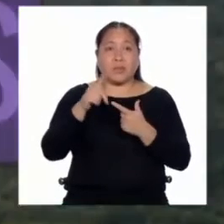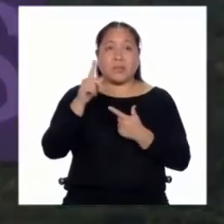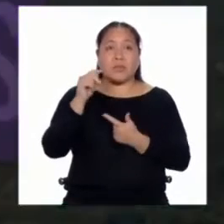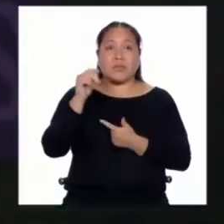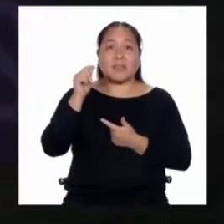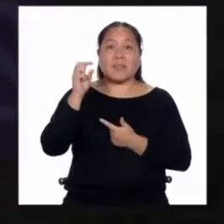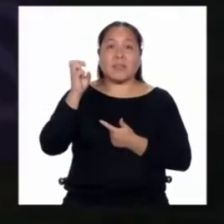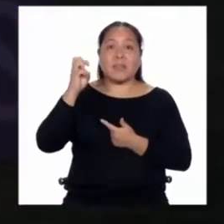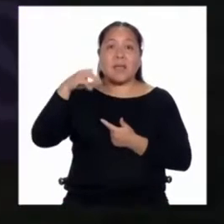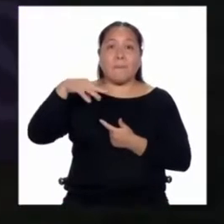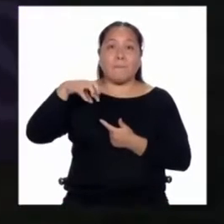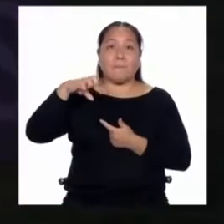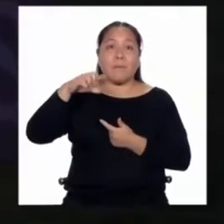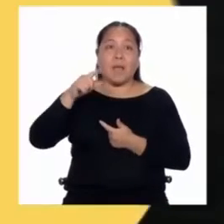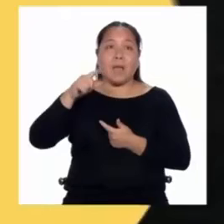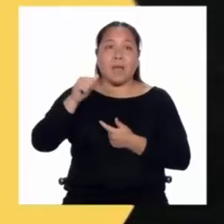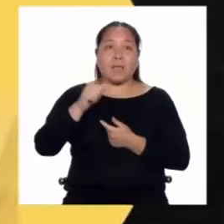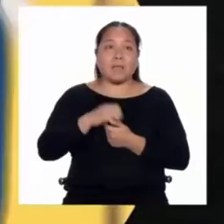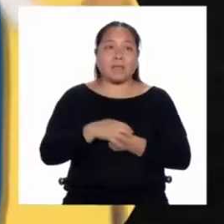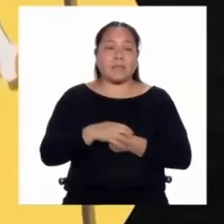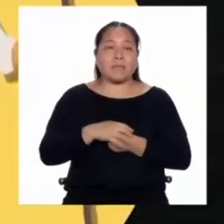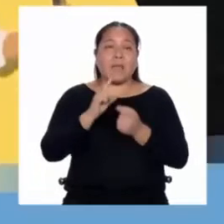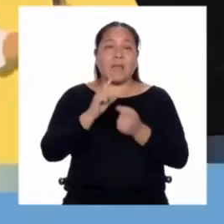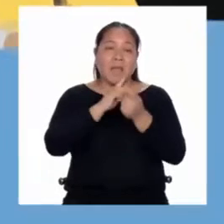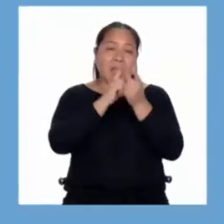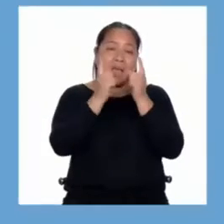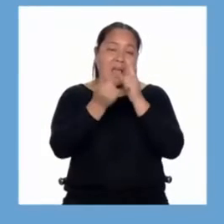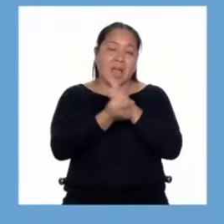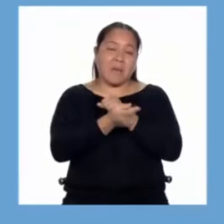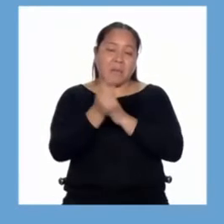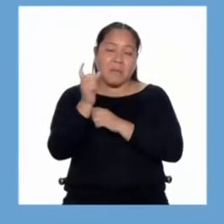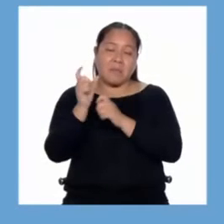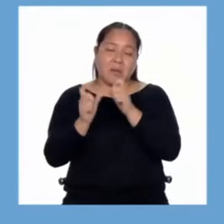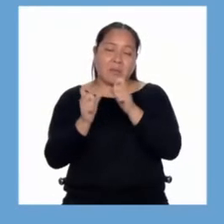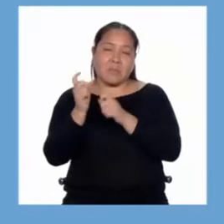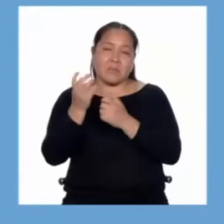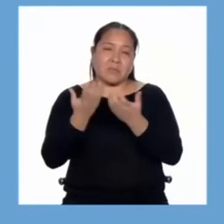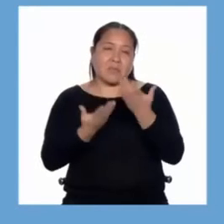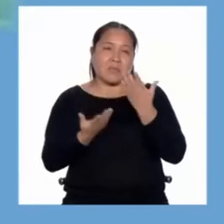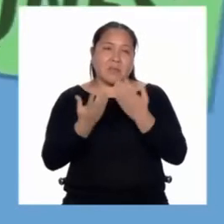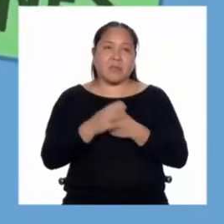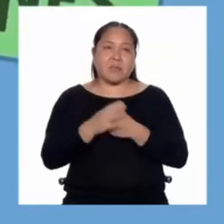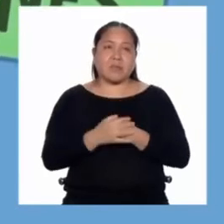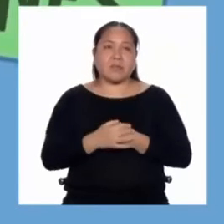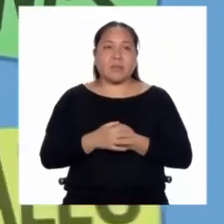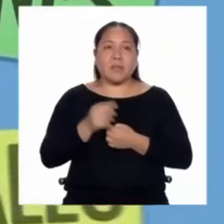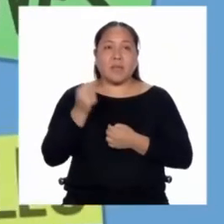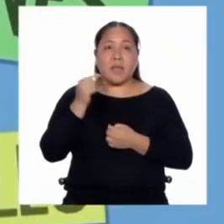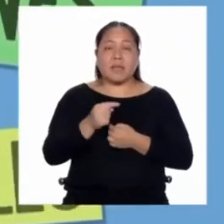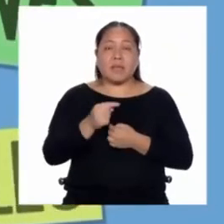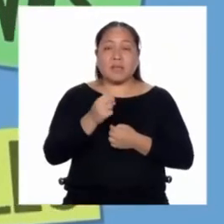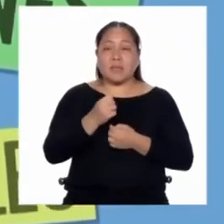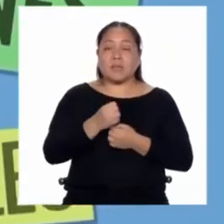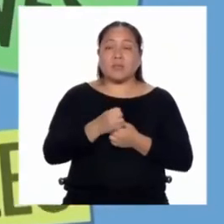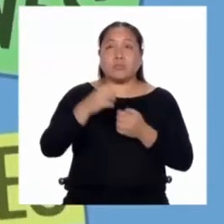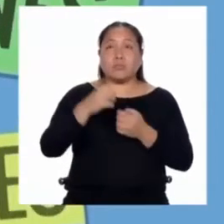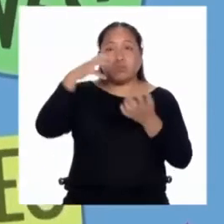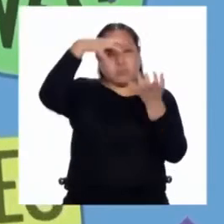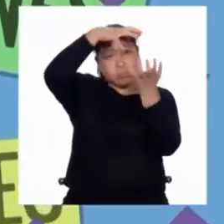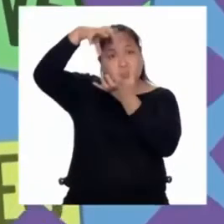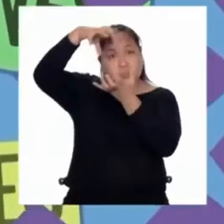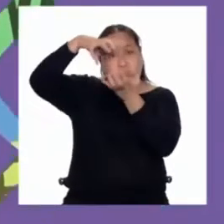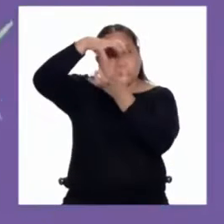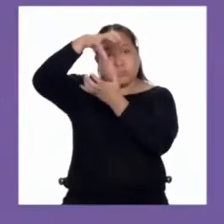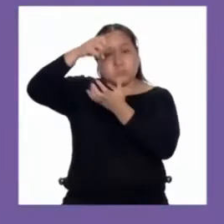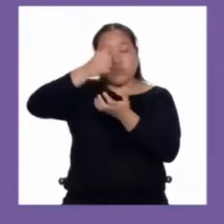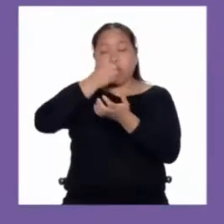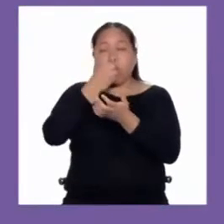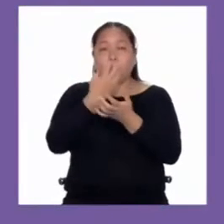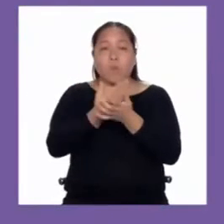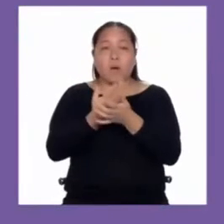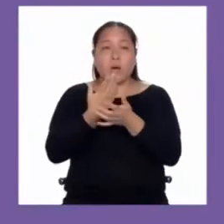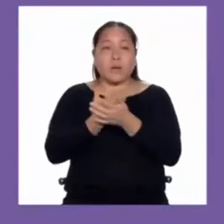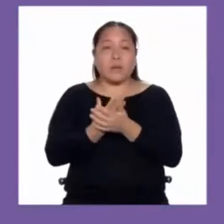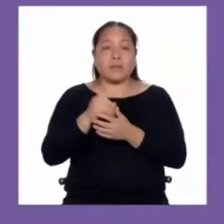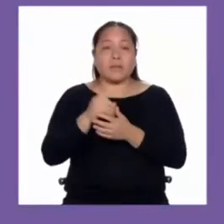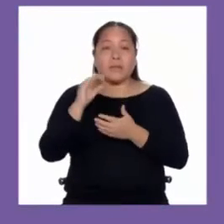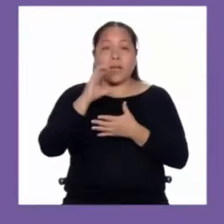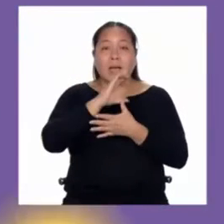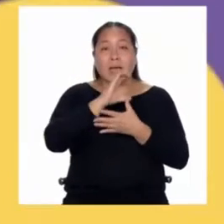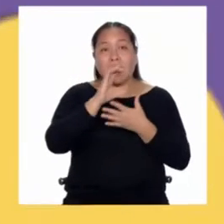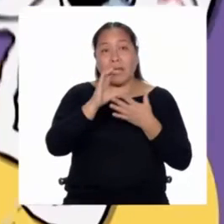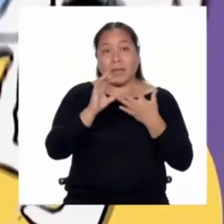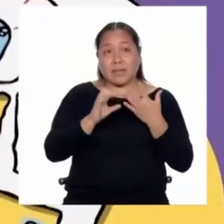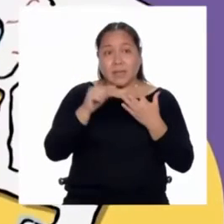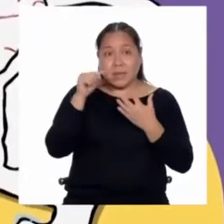natural, a veces cambiado por el ser humano, debido a que sus condiciones ambientales bonachones. Sus características